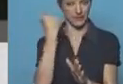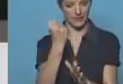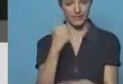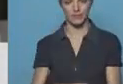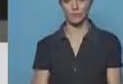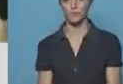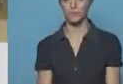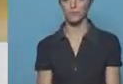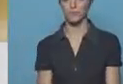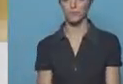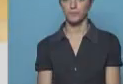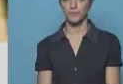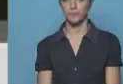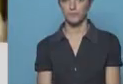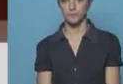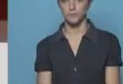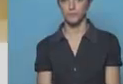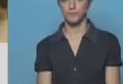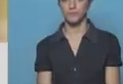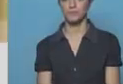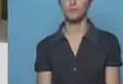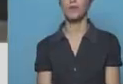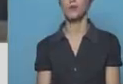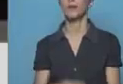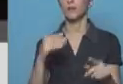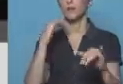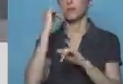en sus palabras. Sí, de todo un poco las definiciones que brindó la presidenta Cristina Fernández.